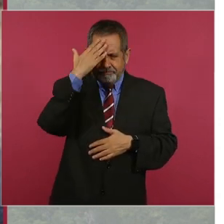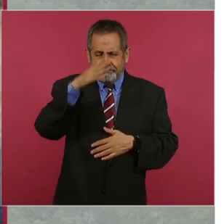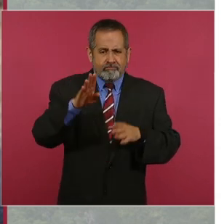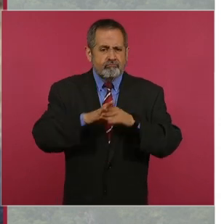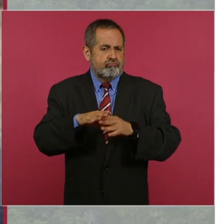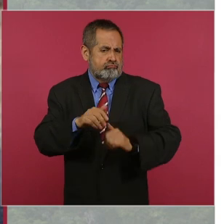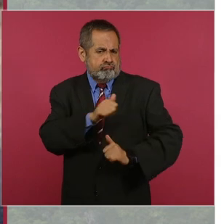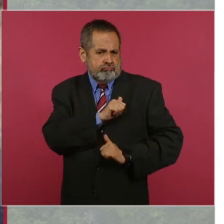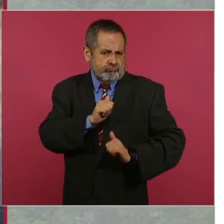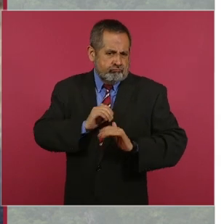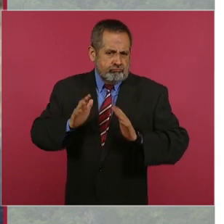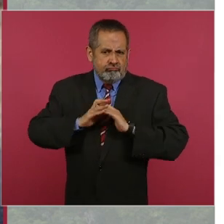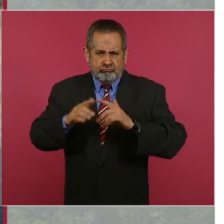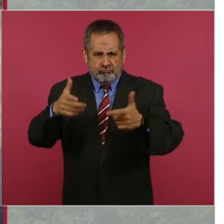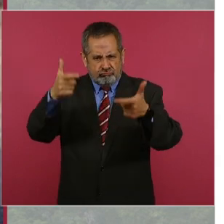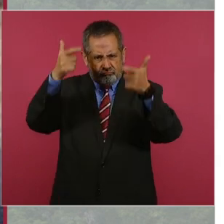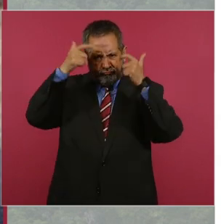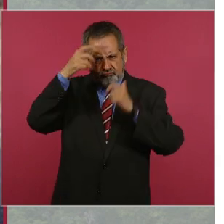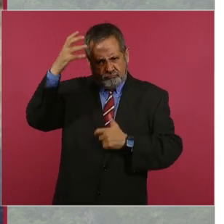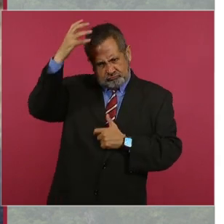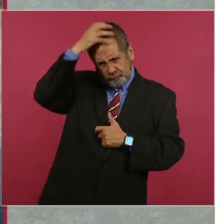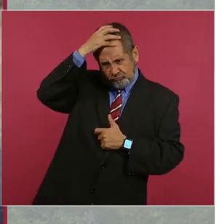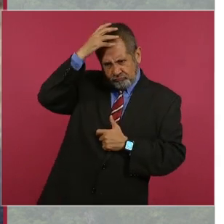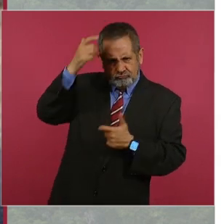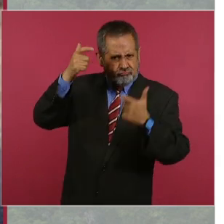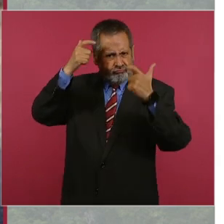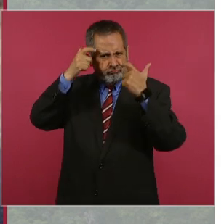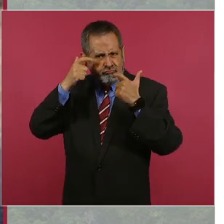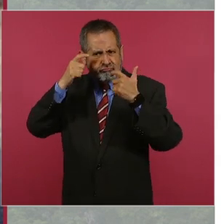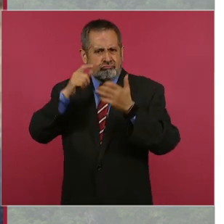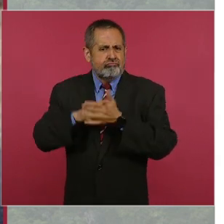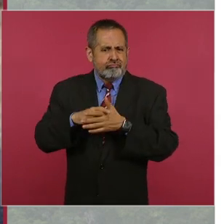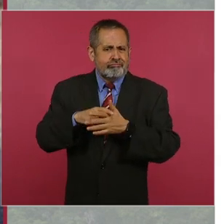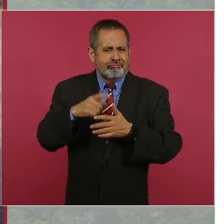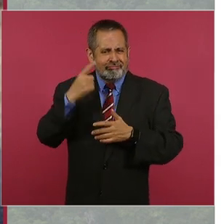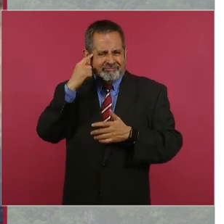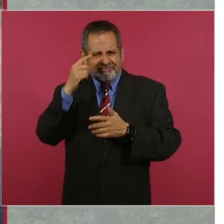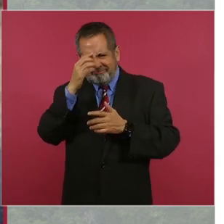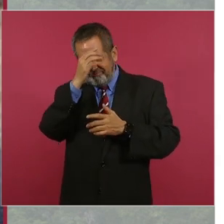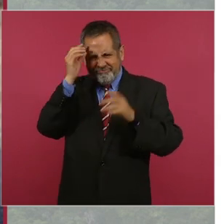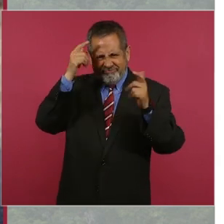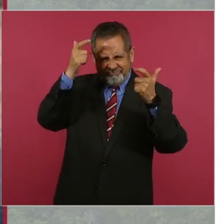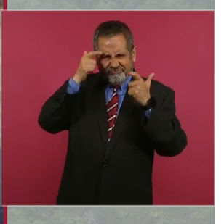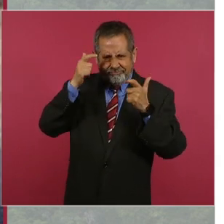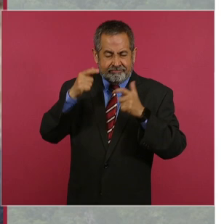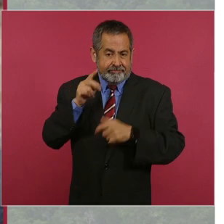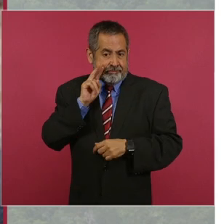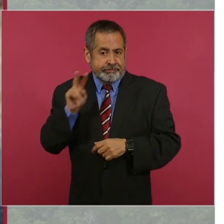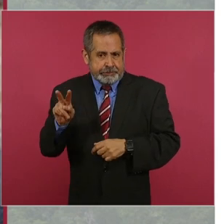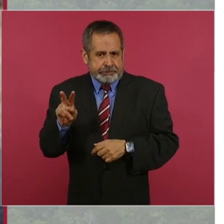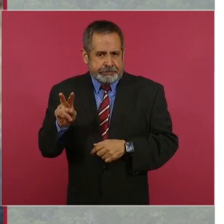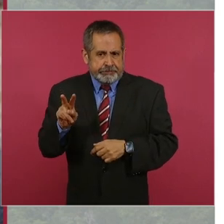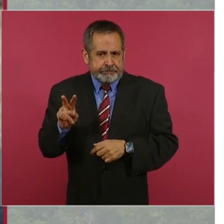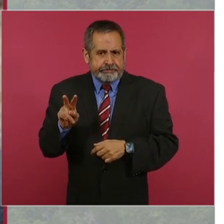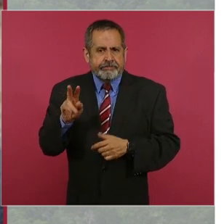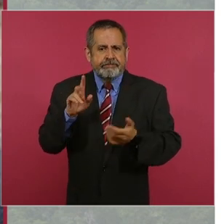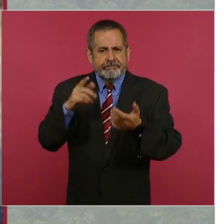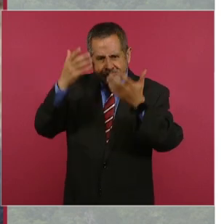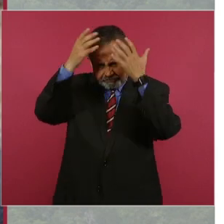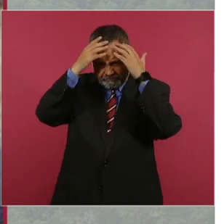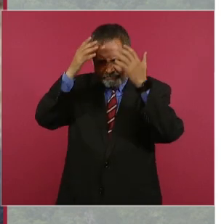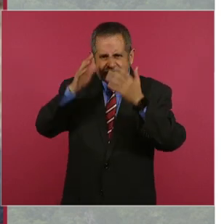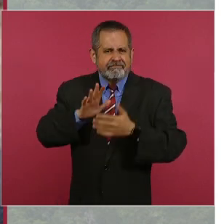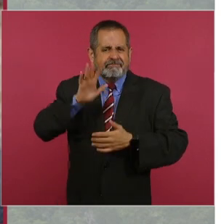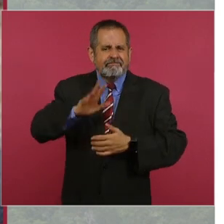los guerreros con un tocado con un suerte de yelmo, en este caso es una figura de serpiente